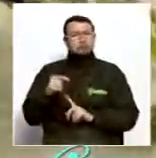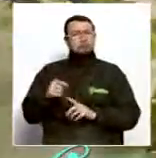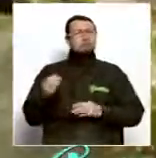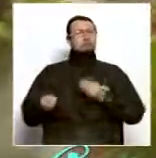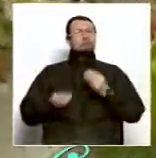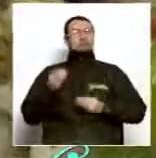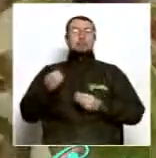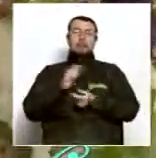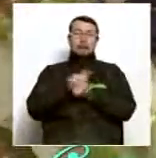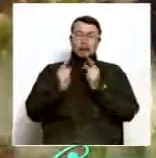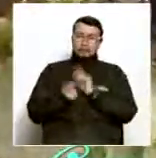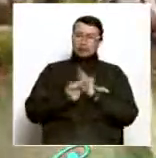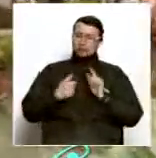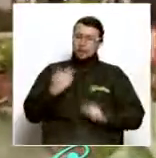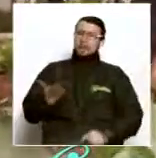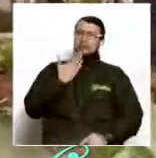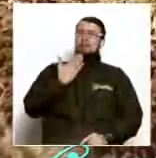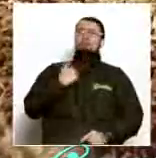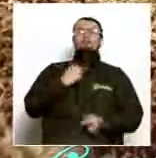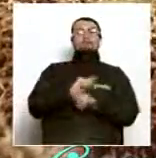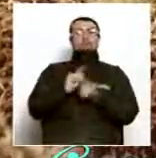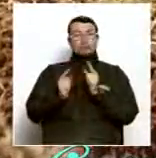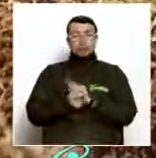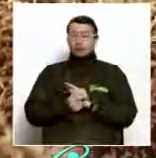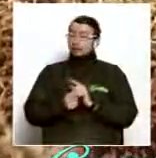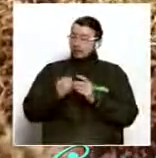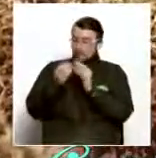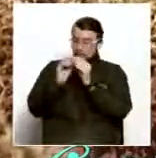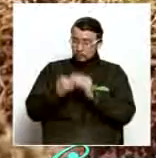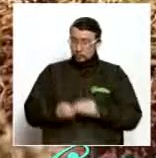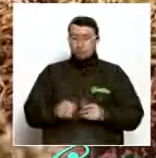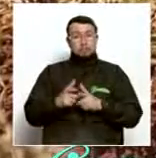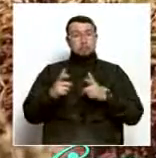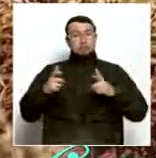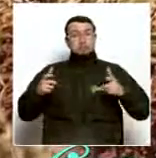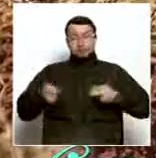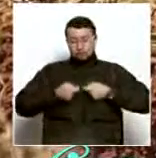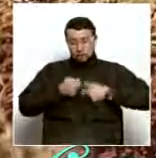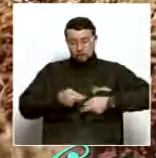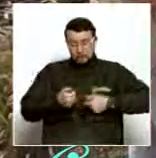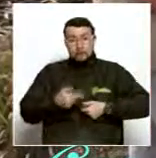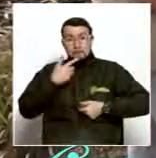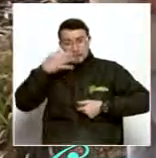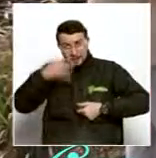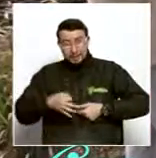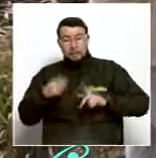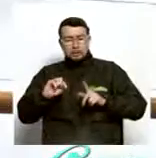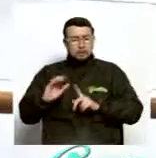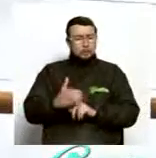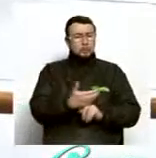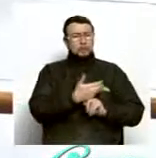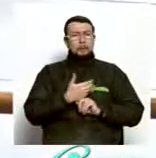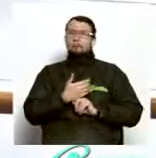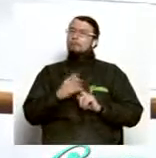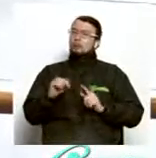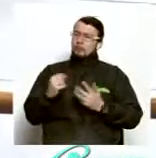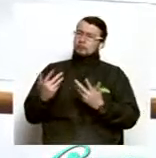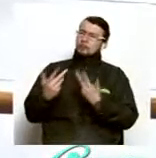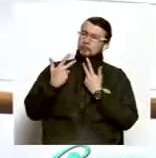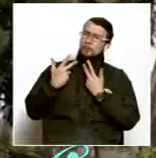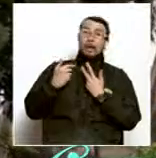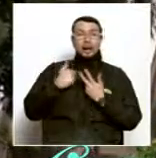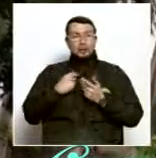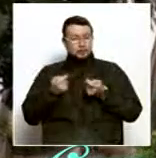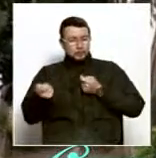nuestros hábitos, desarrollar sistemas para la expansión del uso de semillas orgánicas y protegerlas. Capacitémonos en